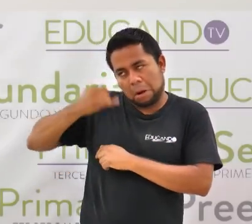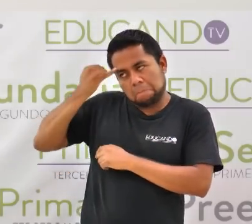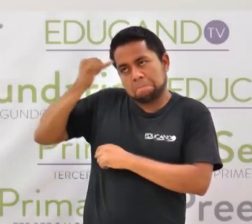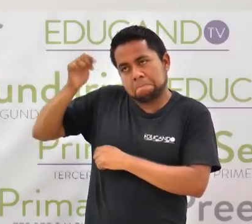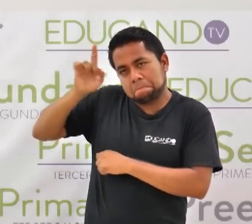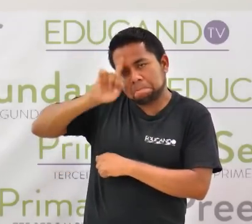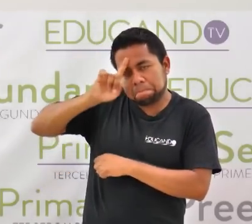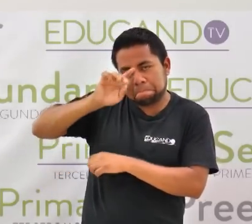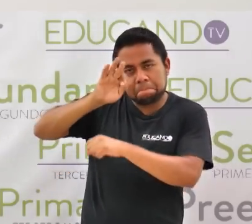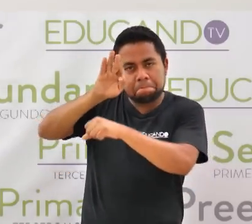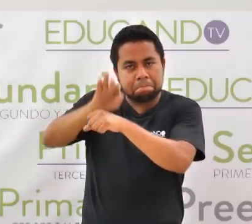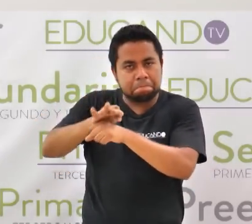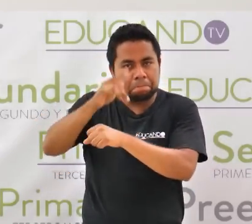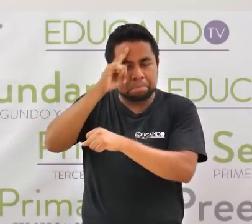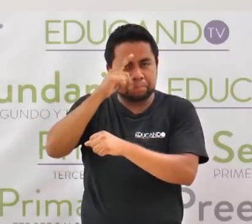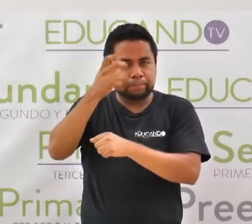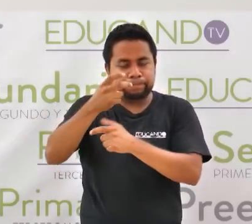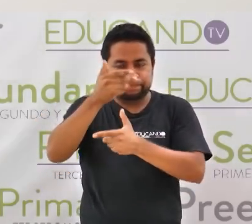sugiriendo,